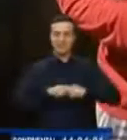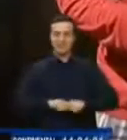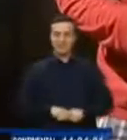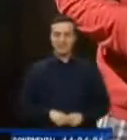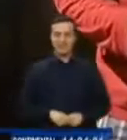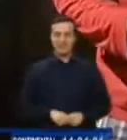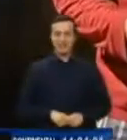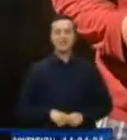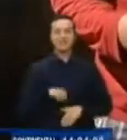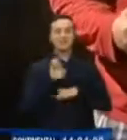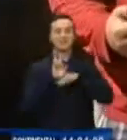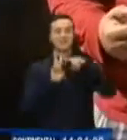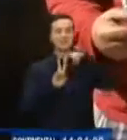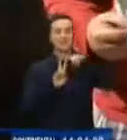cèsar garcia ecuador-tv